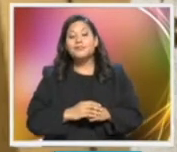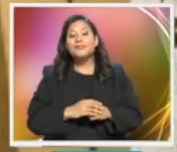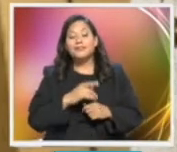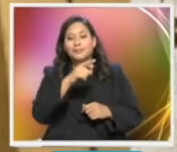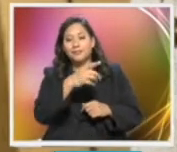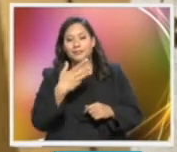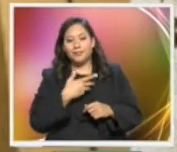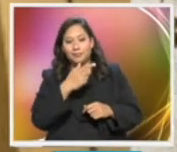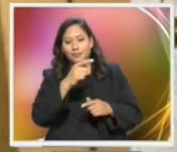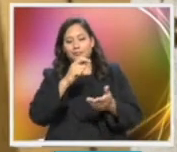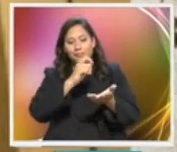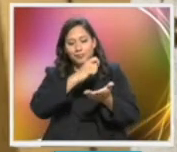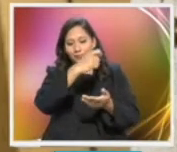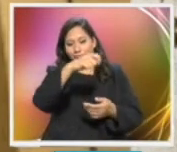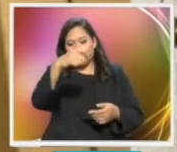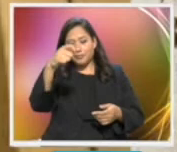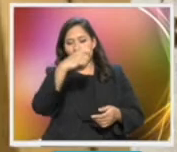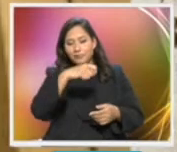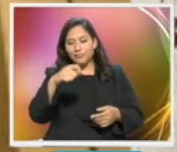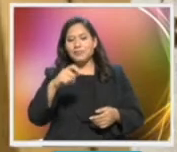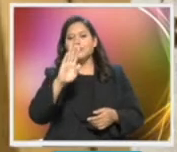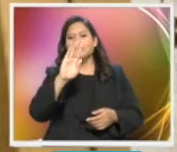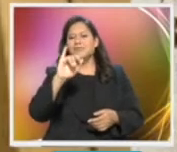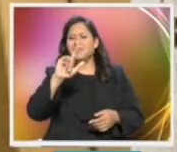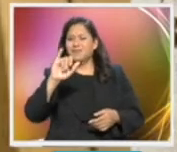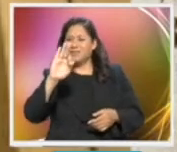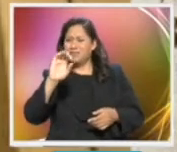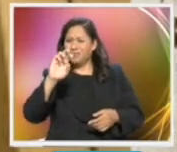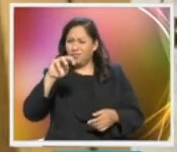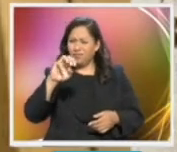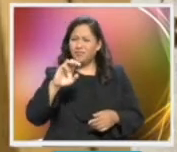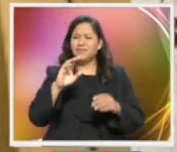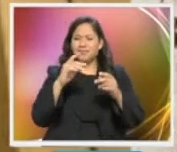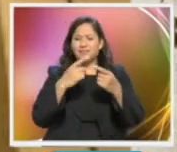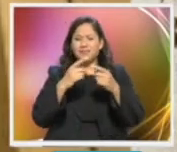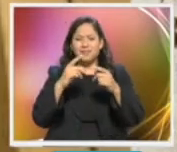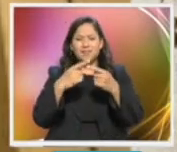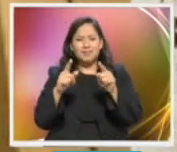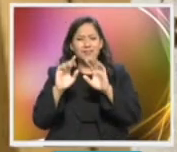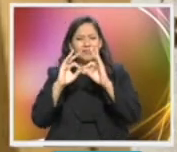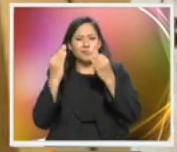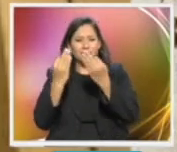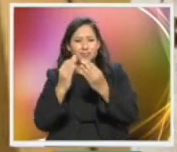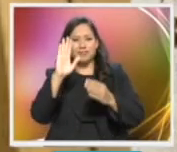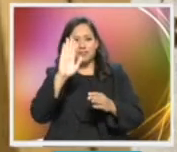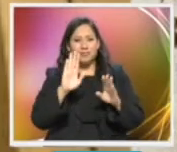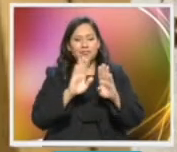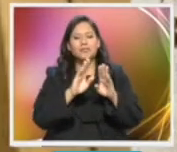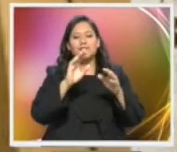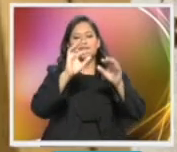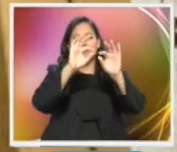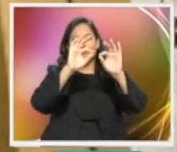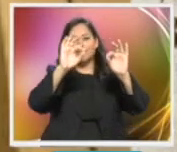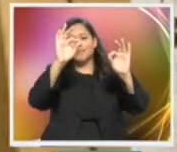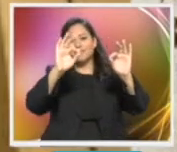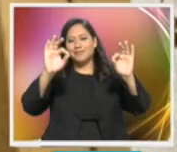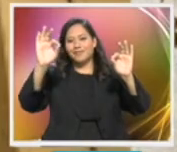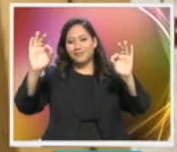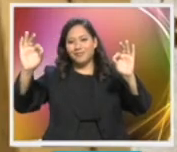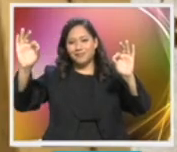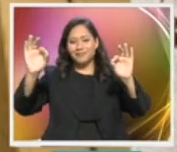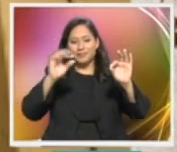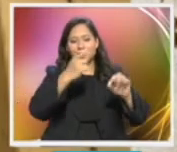una escritura que se llama filiforme. ¿Qué quiere decir? Que cuando escribe es como si hiciera un hilo lo que va escribiendo de